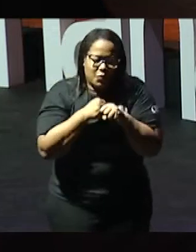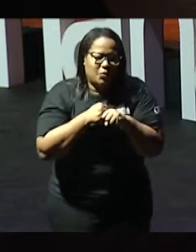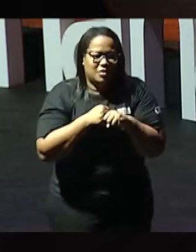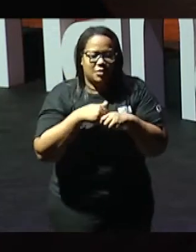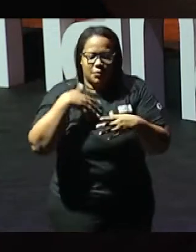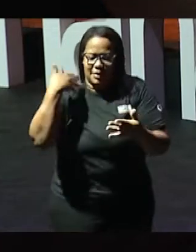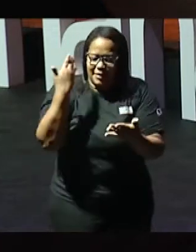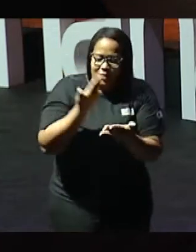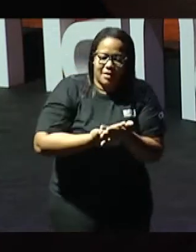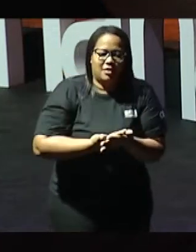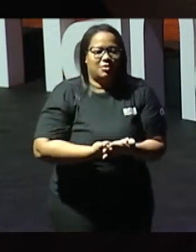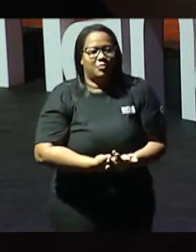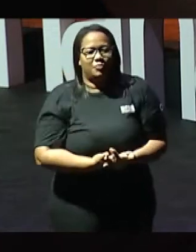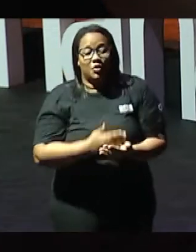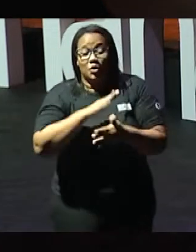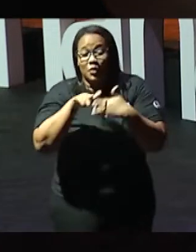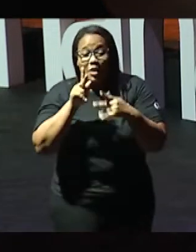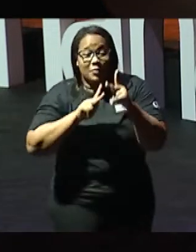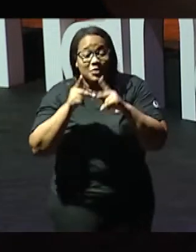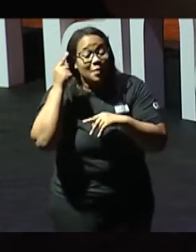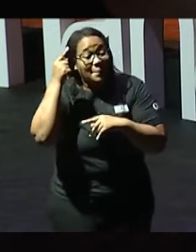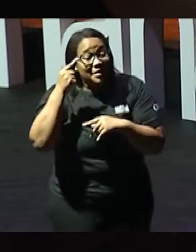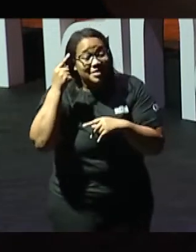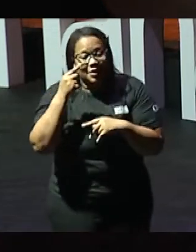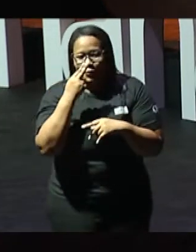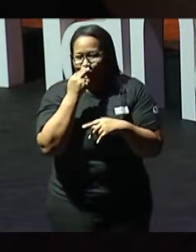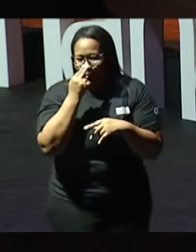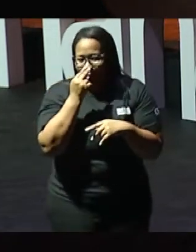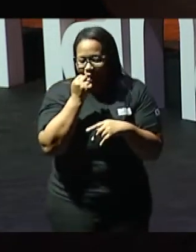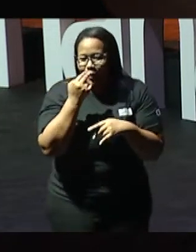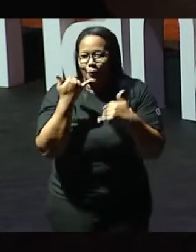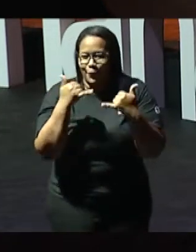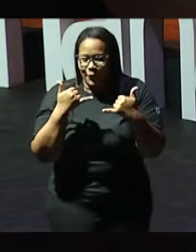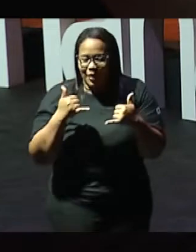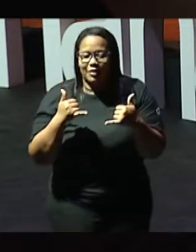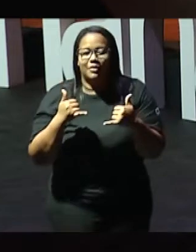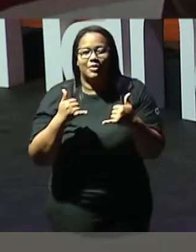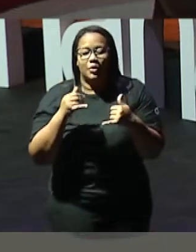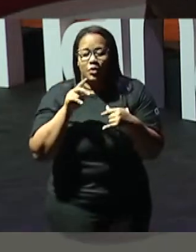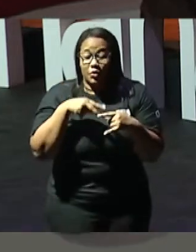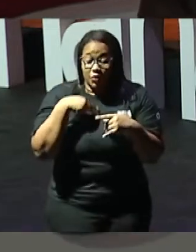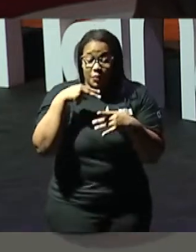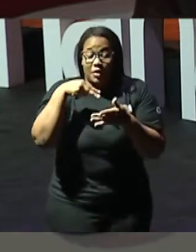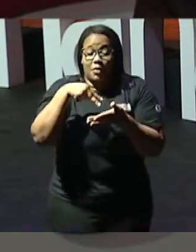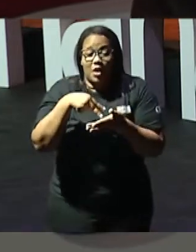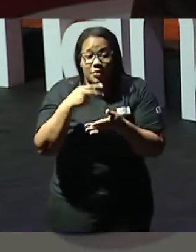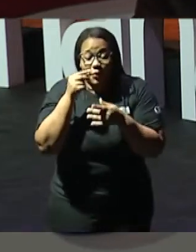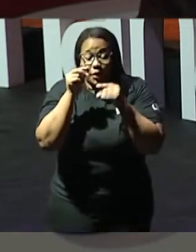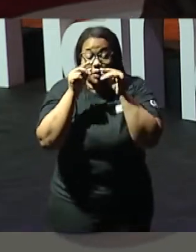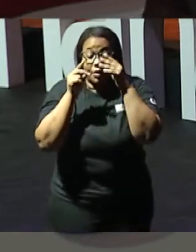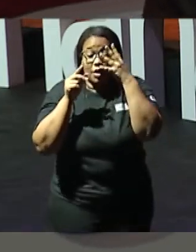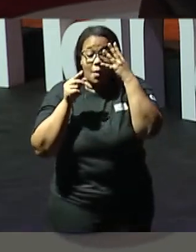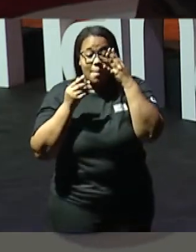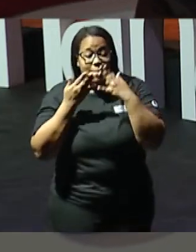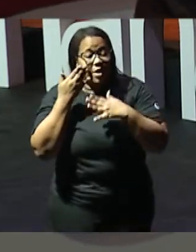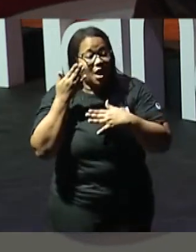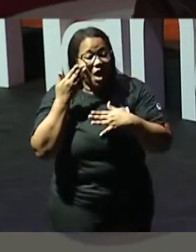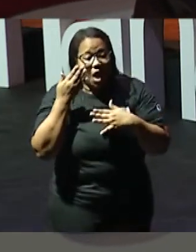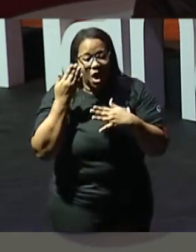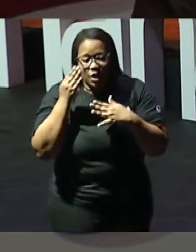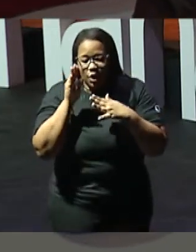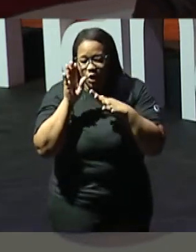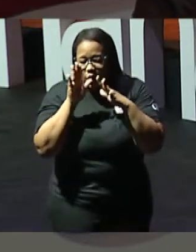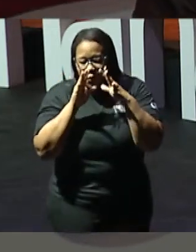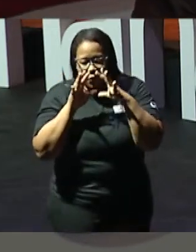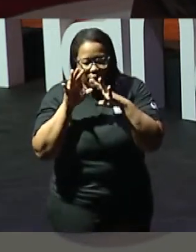todo el mundo cree que yo estoy relajando y cuando yo me levanto lo que yo veo es un lado blanco grisáceo